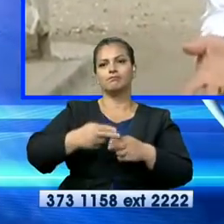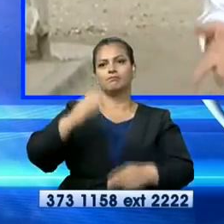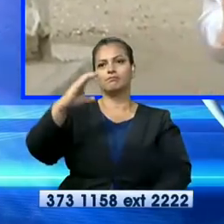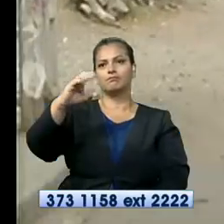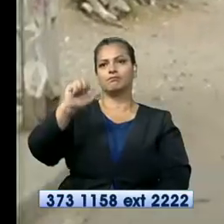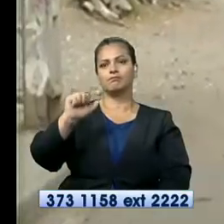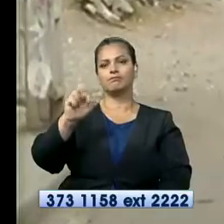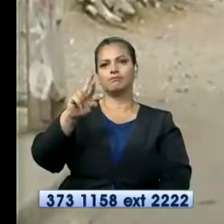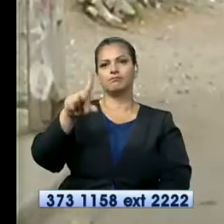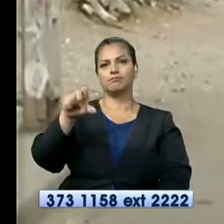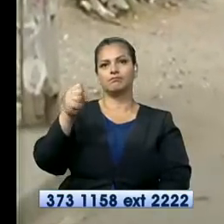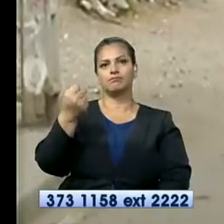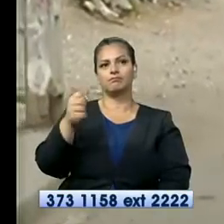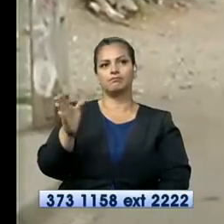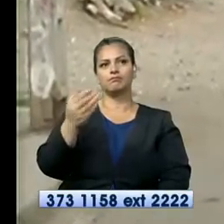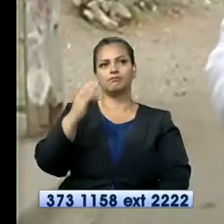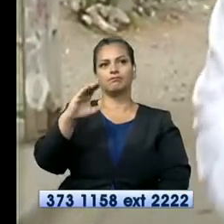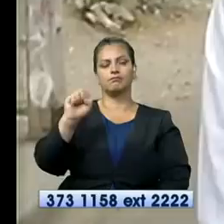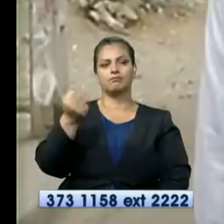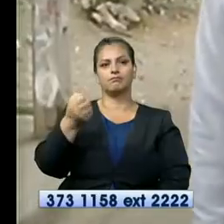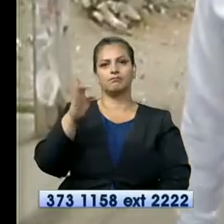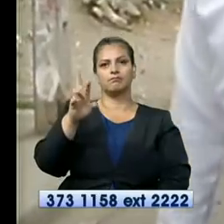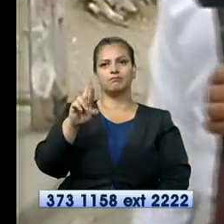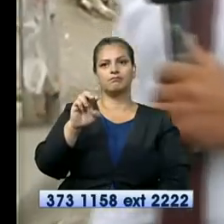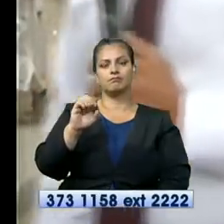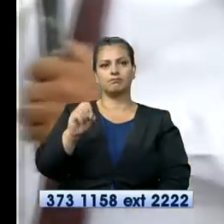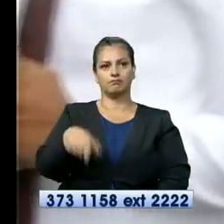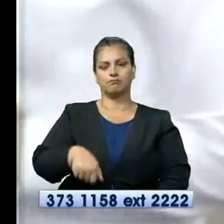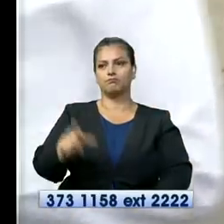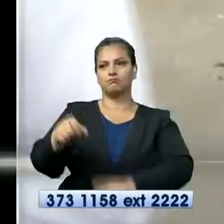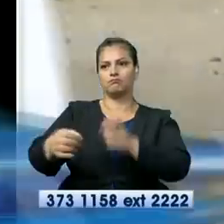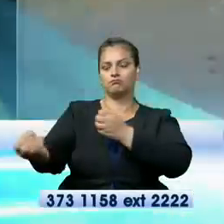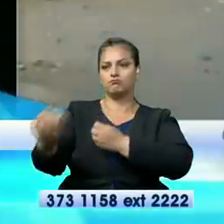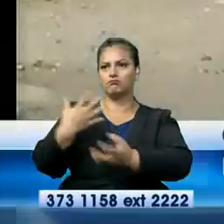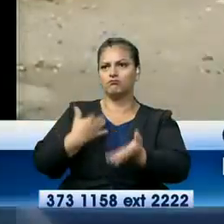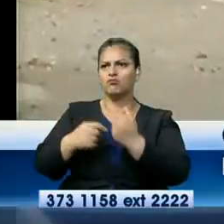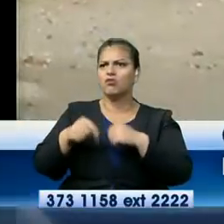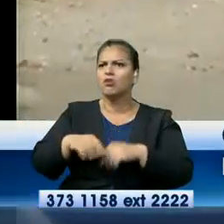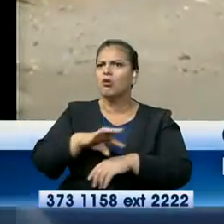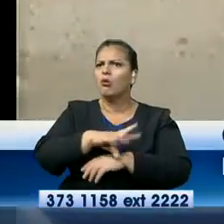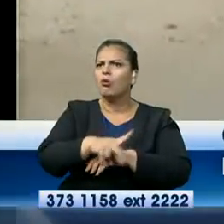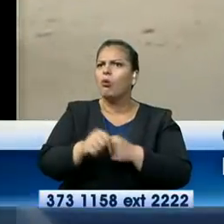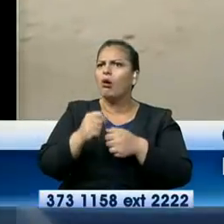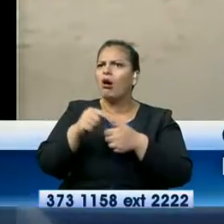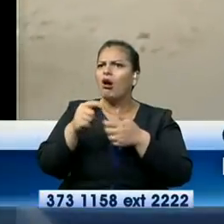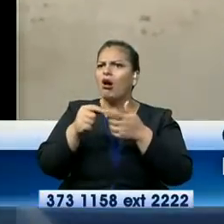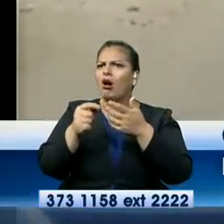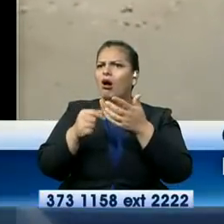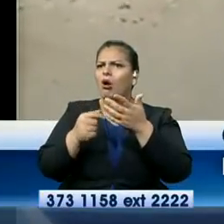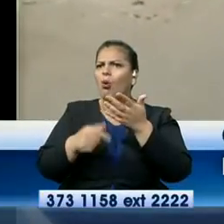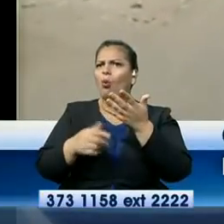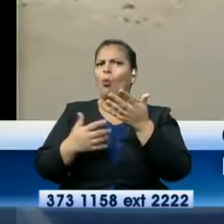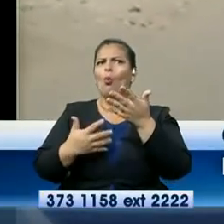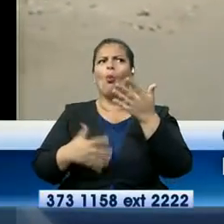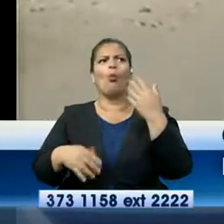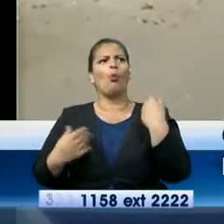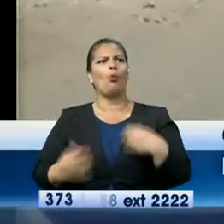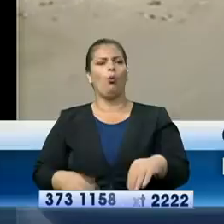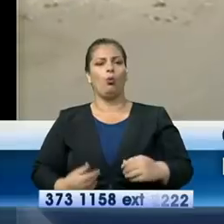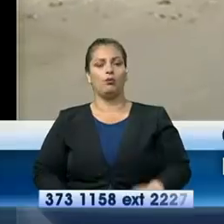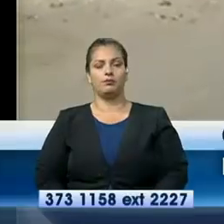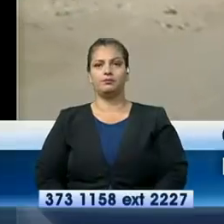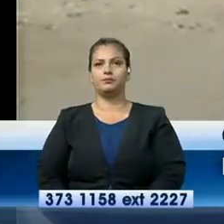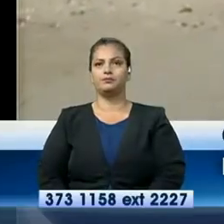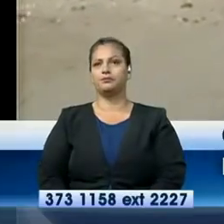20 historias de robos en esa calle una de las peatonales no es principal pero que es muy utilizada por sujetos